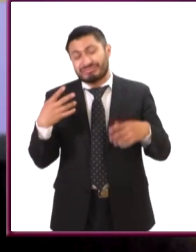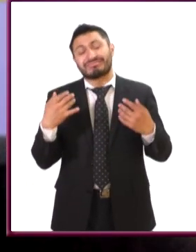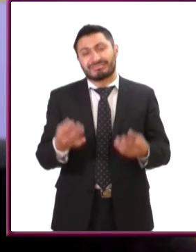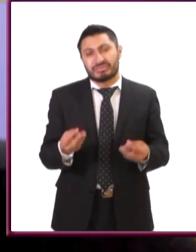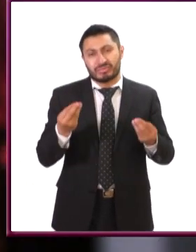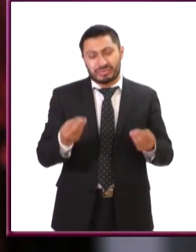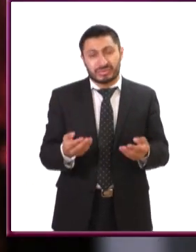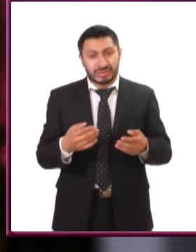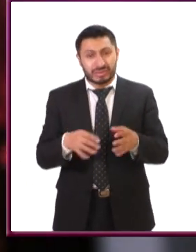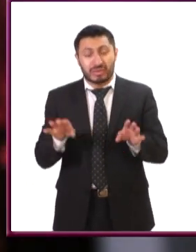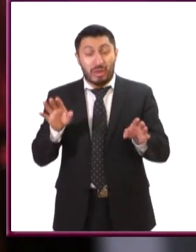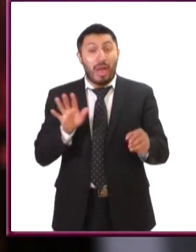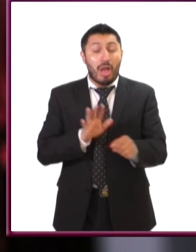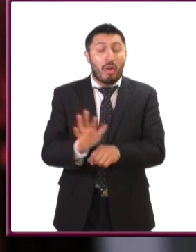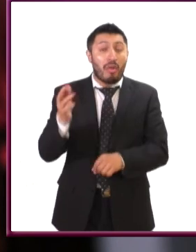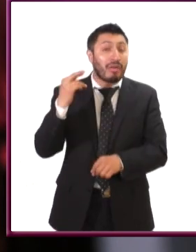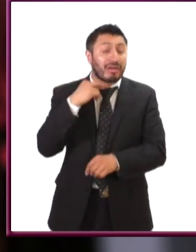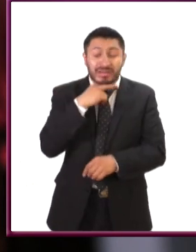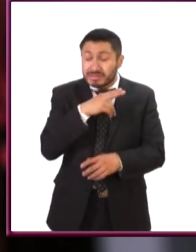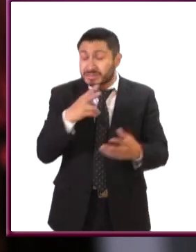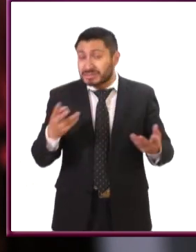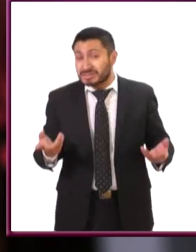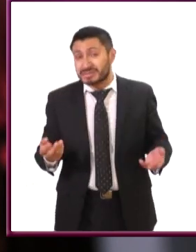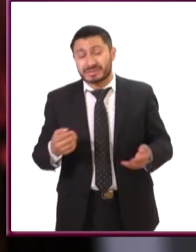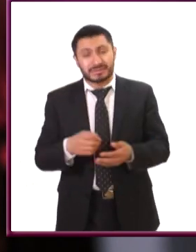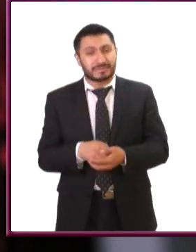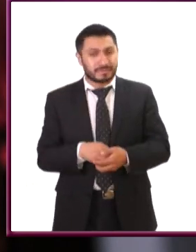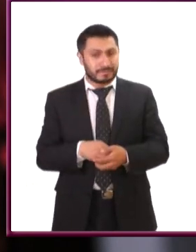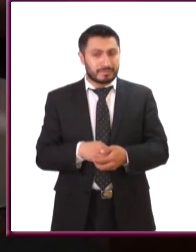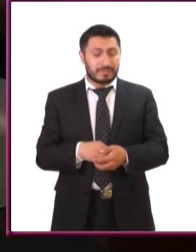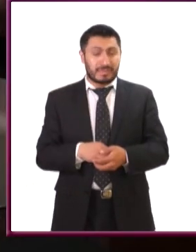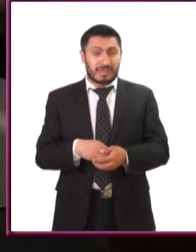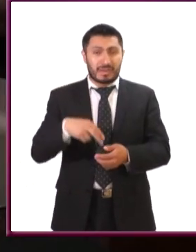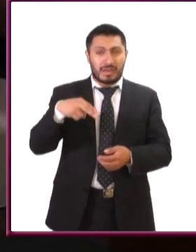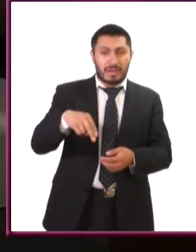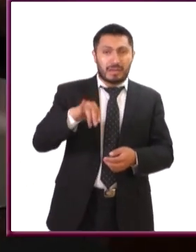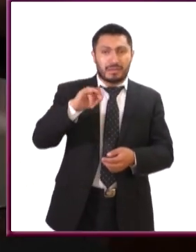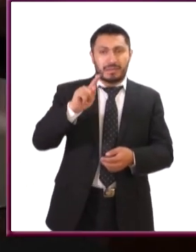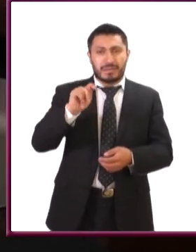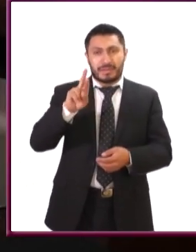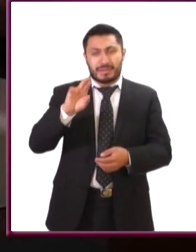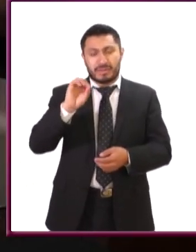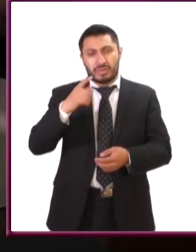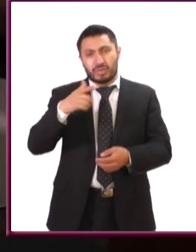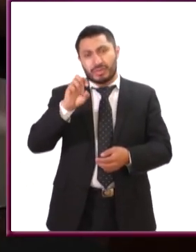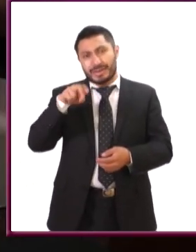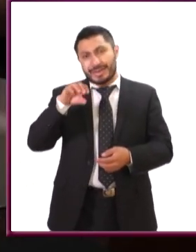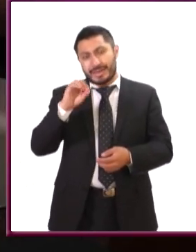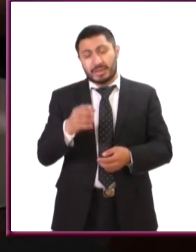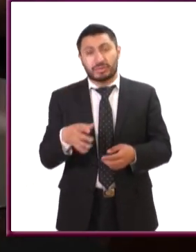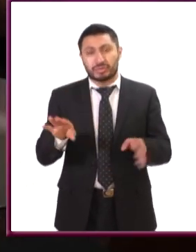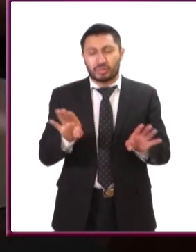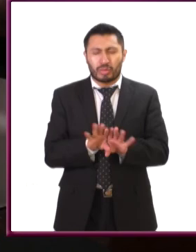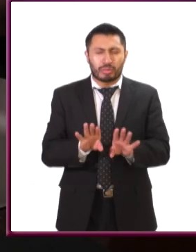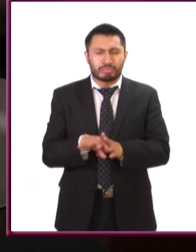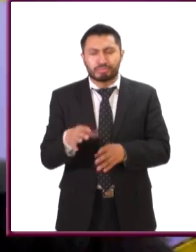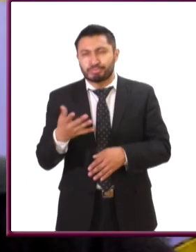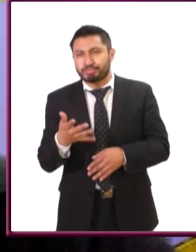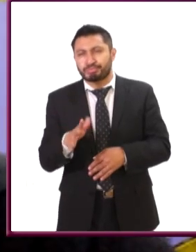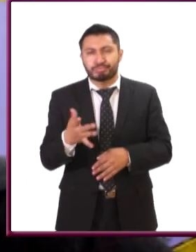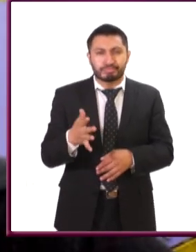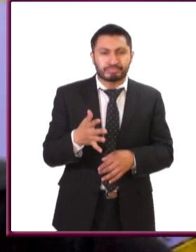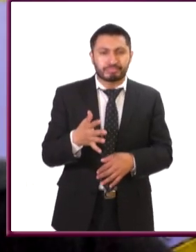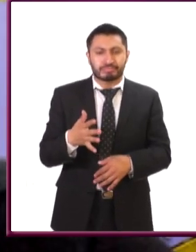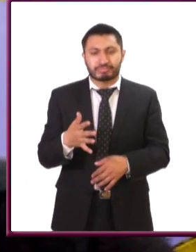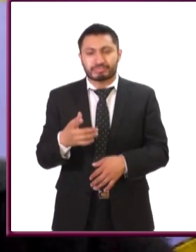está vacío. Wow. ¿Y a qué velocidad se mueven? En el hidrógeno, por ejemplo, en el átomo de hidrógeno se